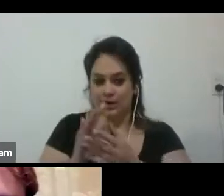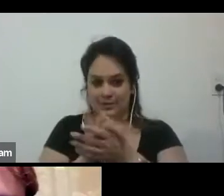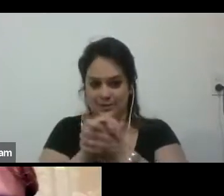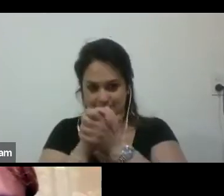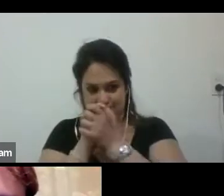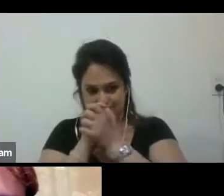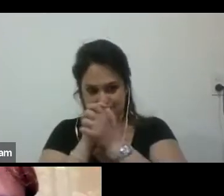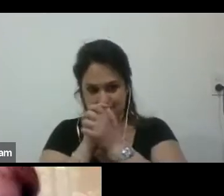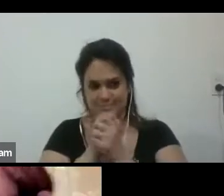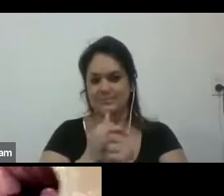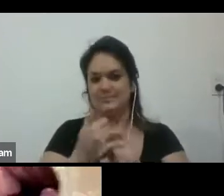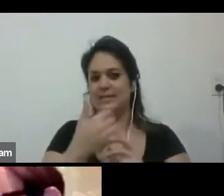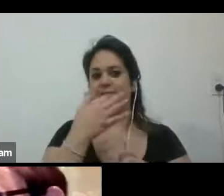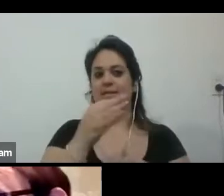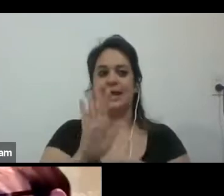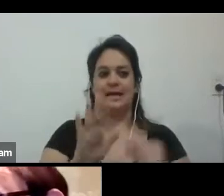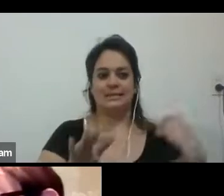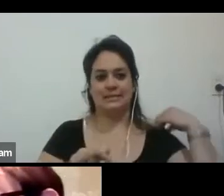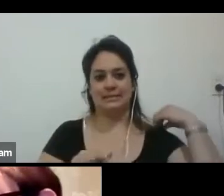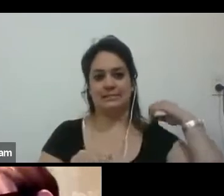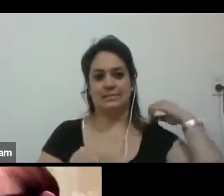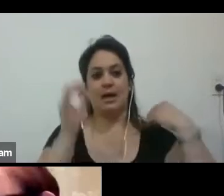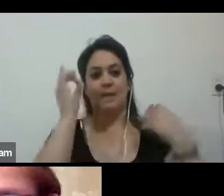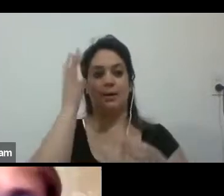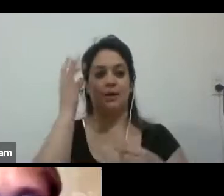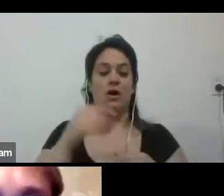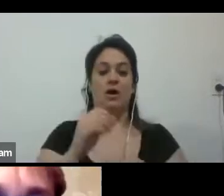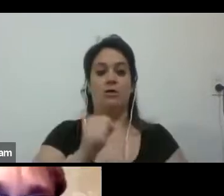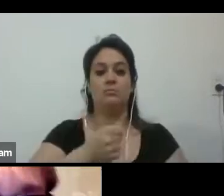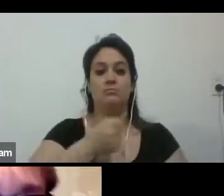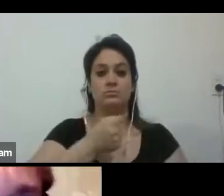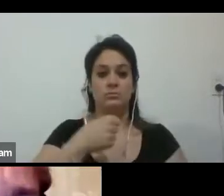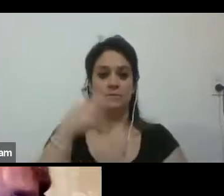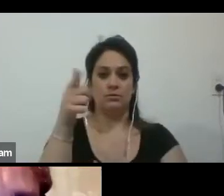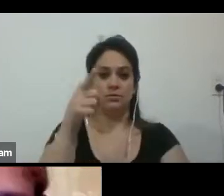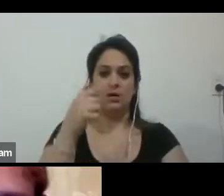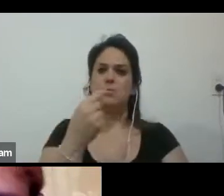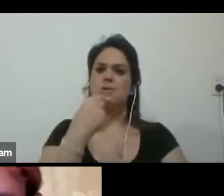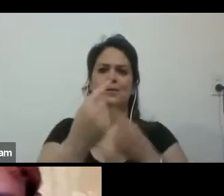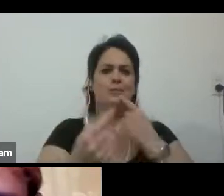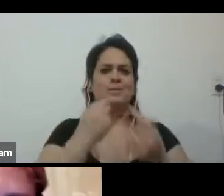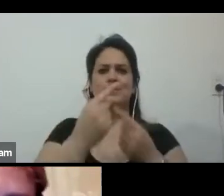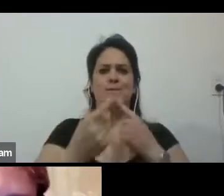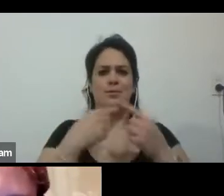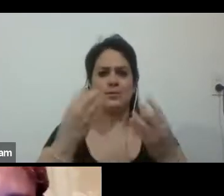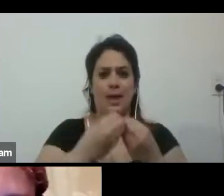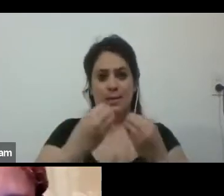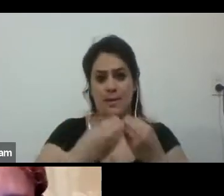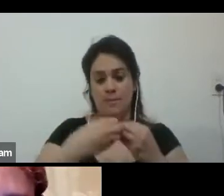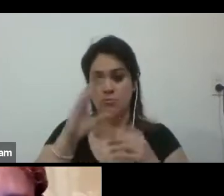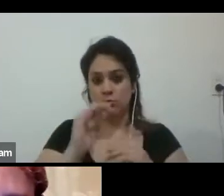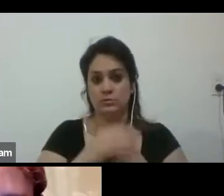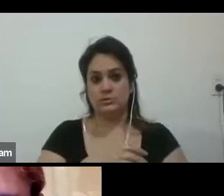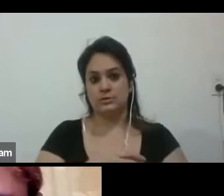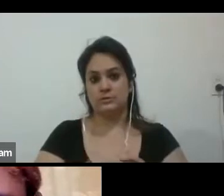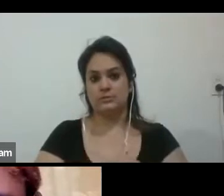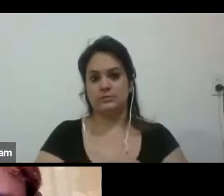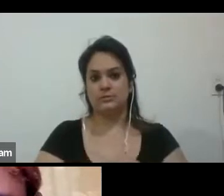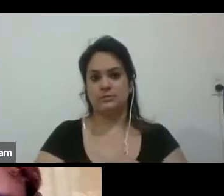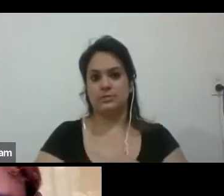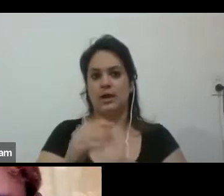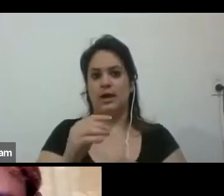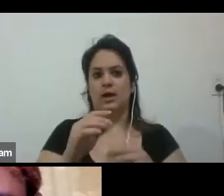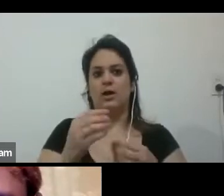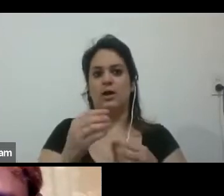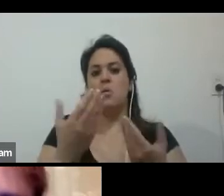es así que entre vida habilite la cámara y el micrófono porque son muchísimas las consultas que empezaron a llegar y poder interactuar las de otra